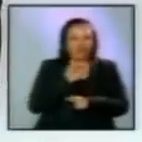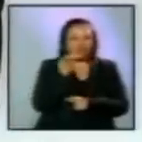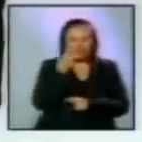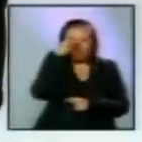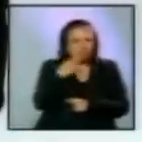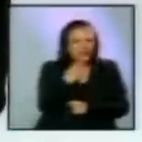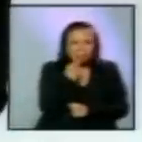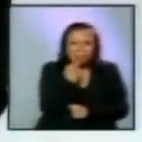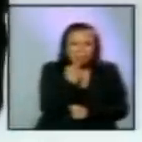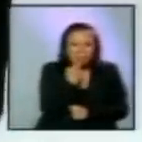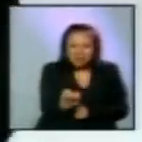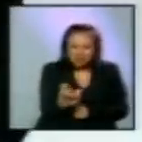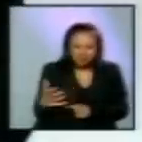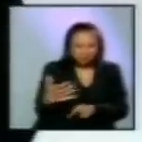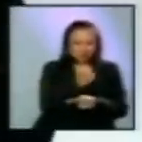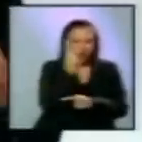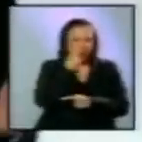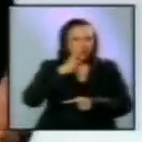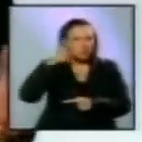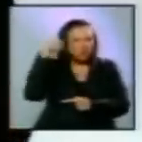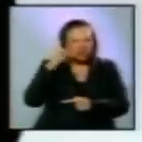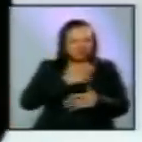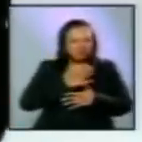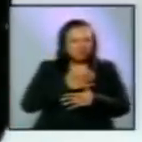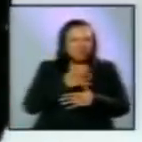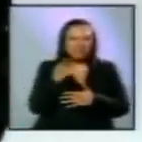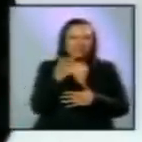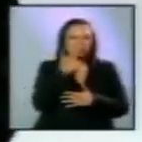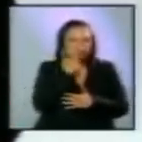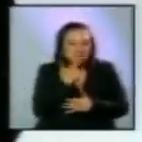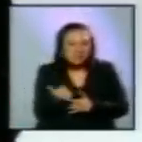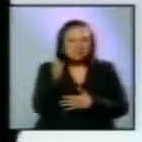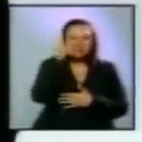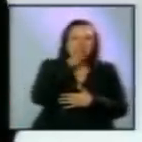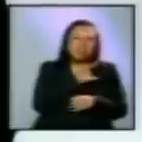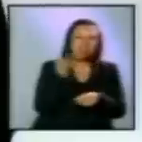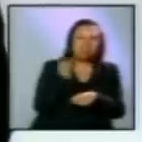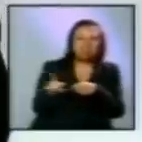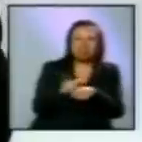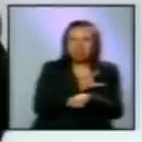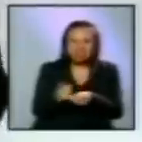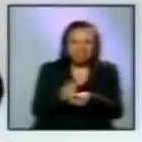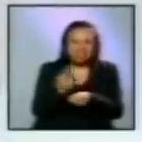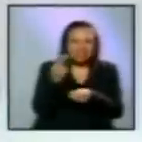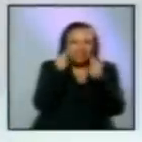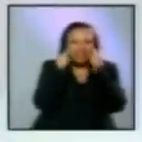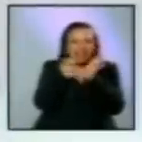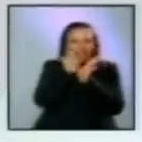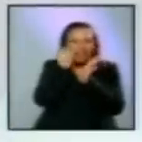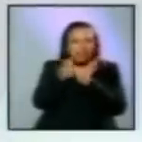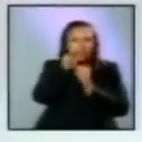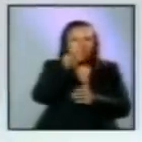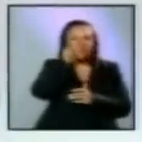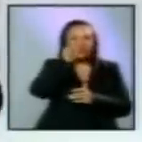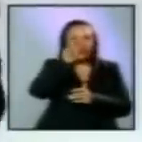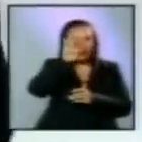un monopolio que es proclive a la corrupción, que es opaco, que es ineficiente. Tenemos que seguir el ejemplo de Petrobras. Ahí está Petrobras,